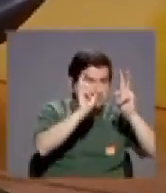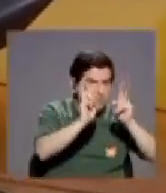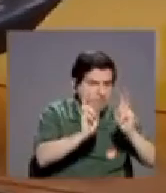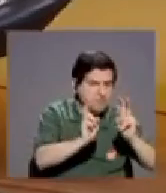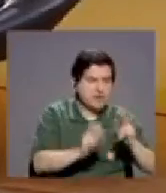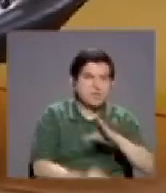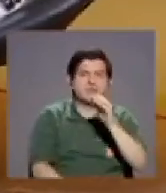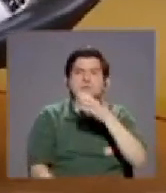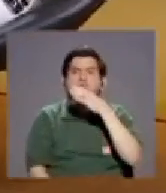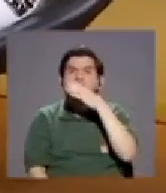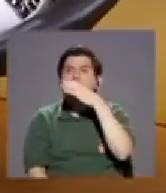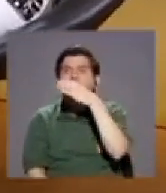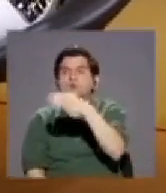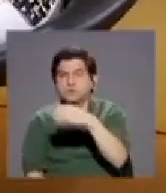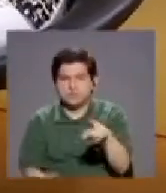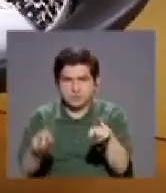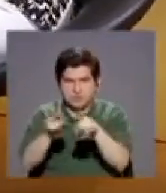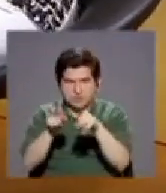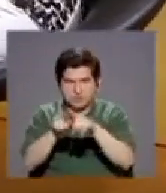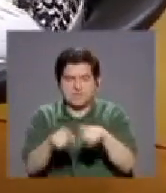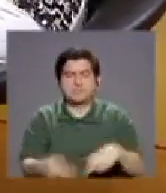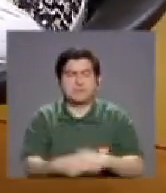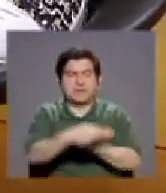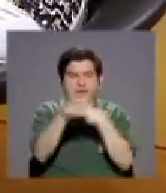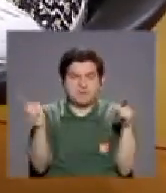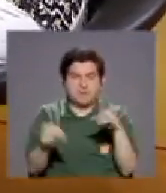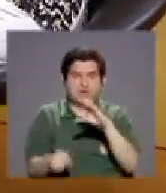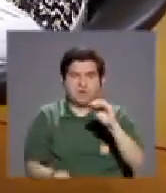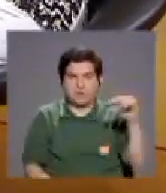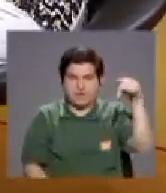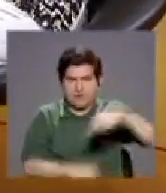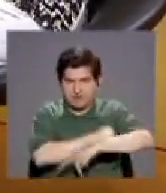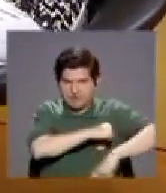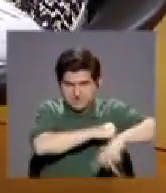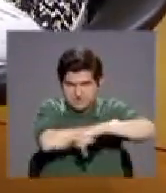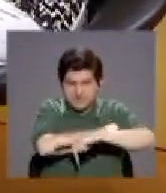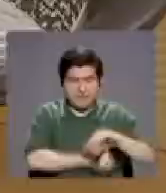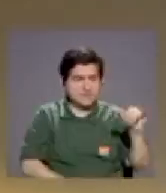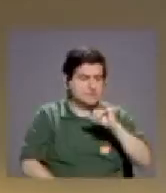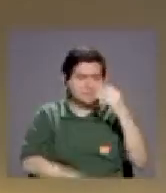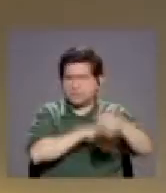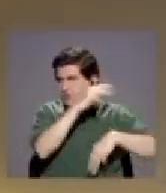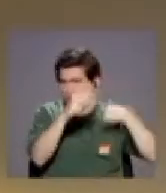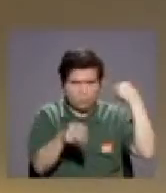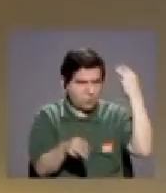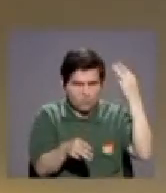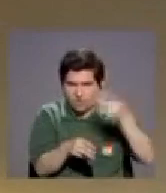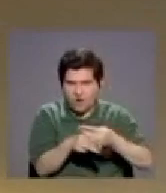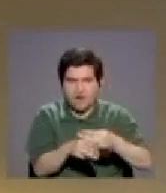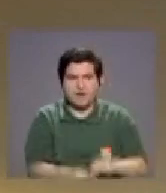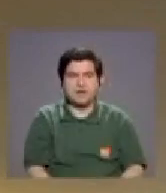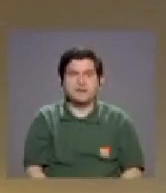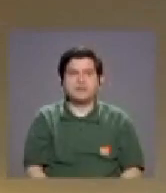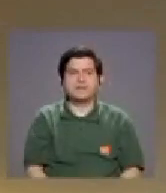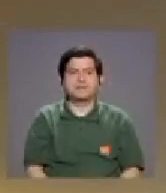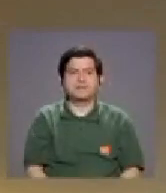poco recomendaciones a la región y al país y al mundo, porque la